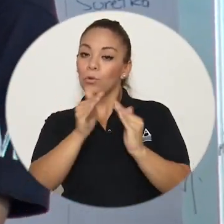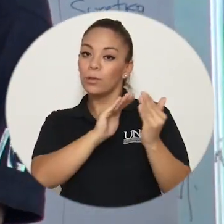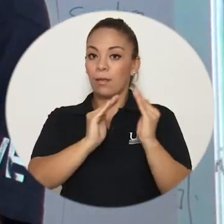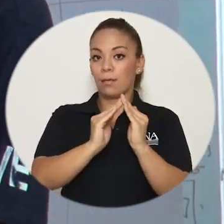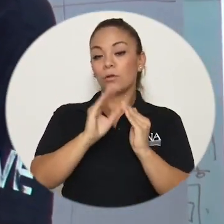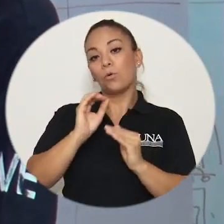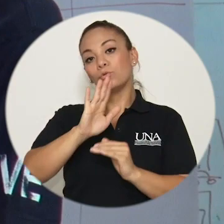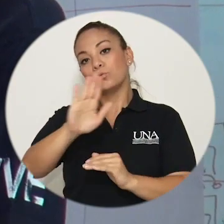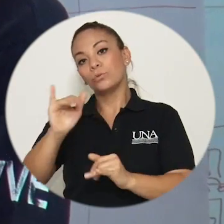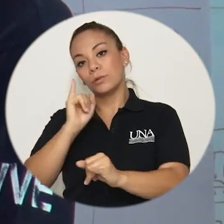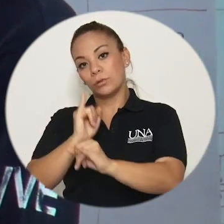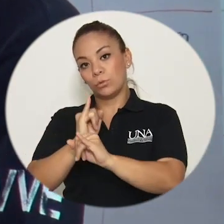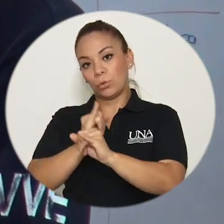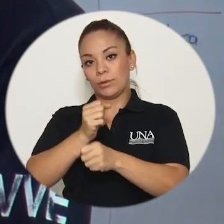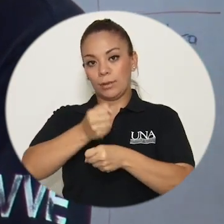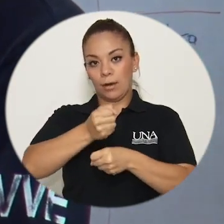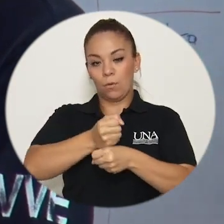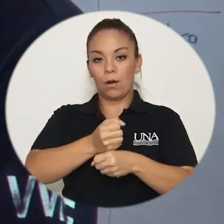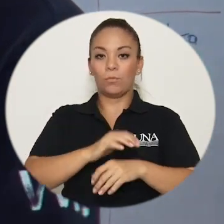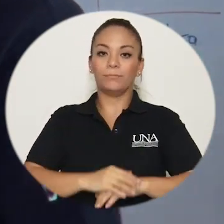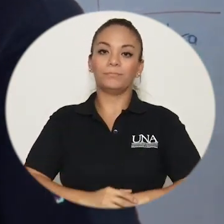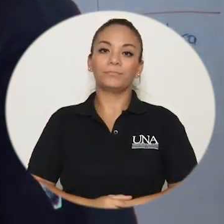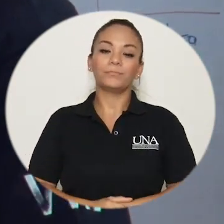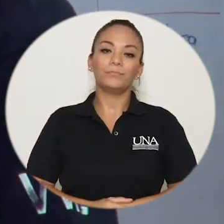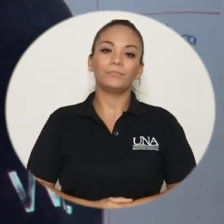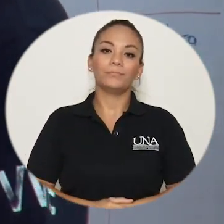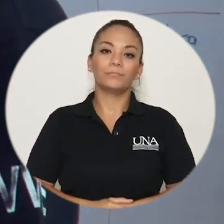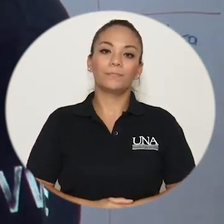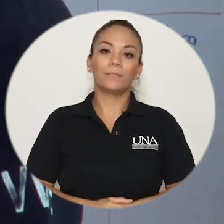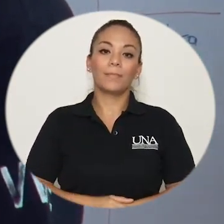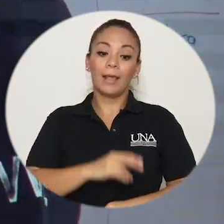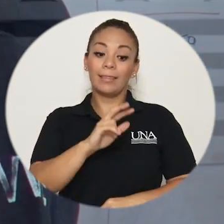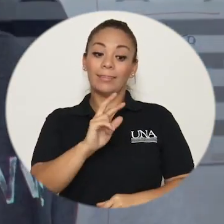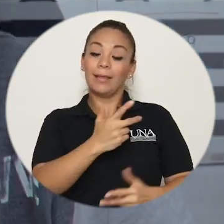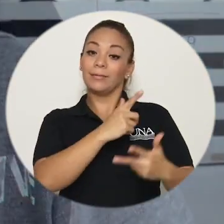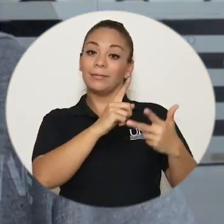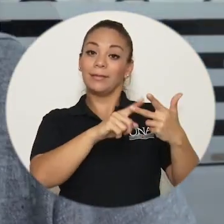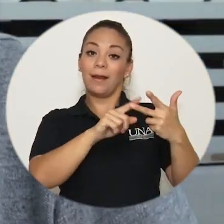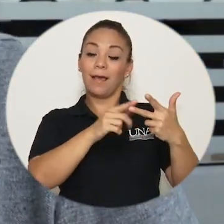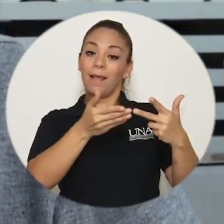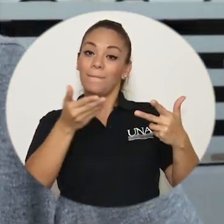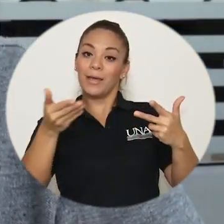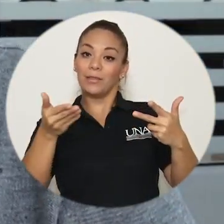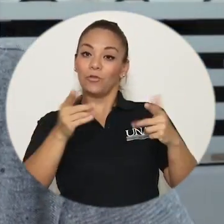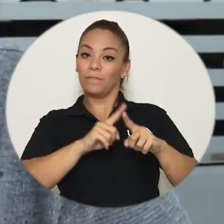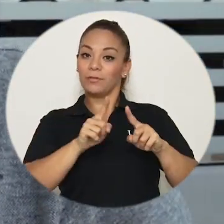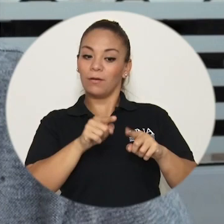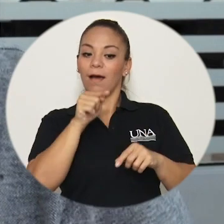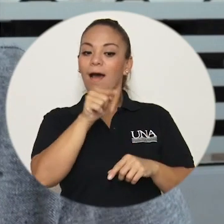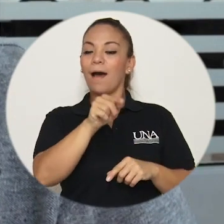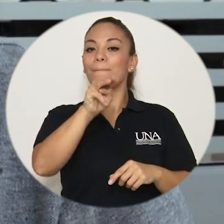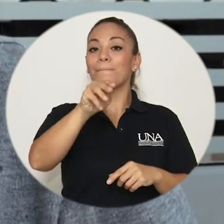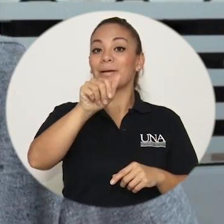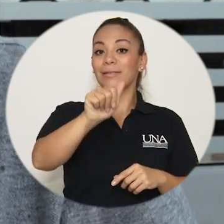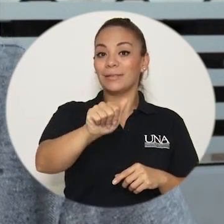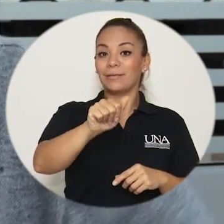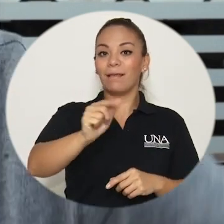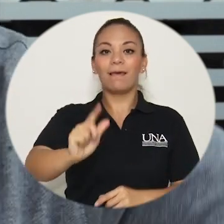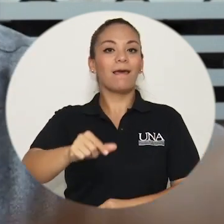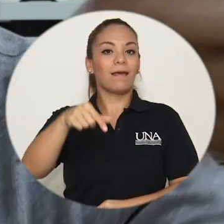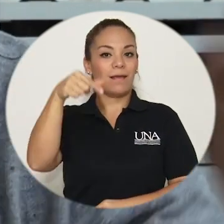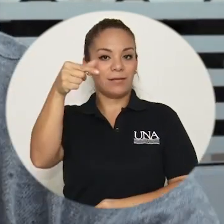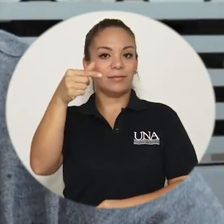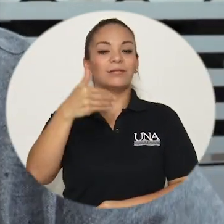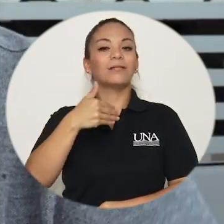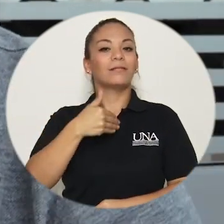comunidades o ya sea en sus instituciones de trabajo. El tercer elemento diferenciador es que al ser una maestría de gerencia, al tener